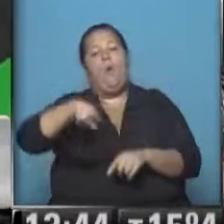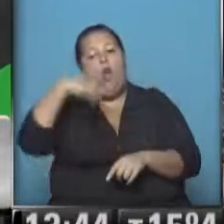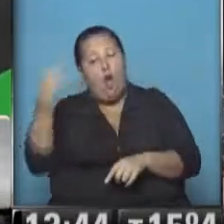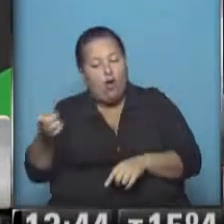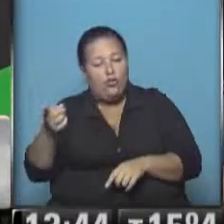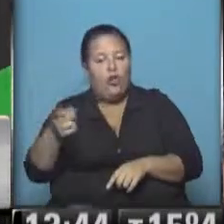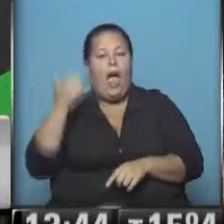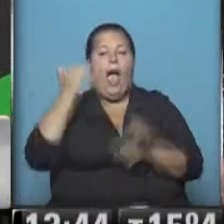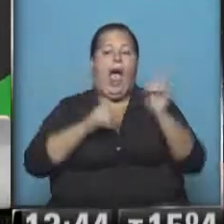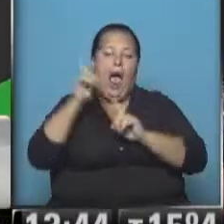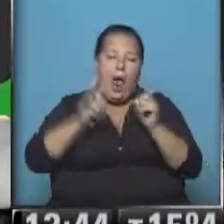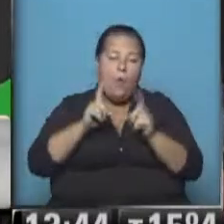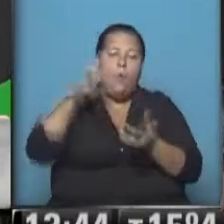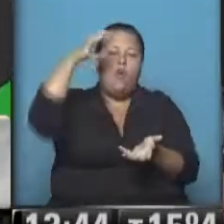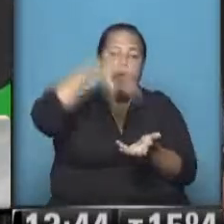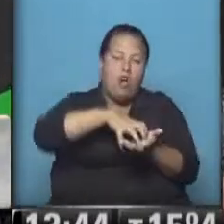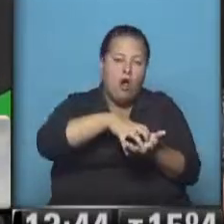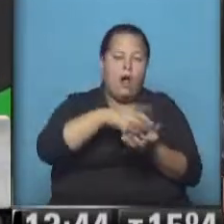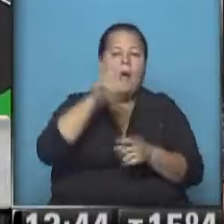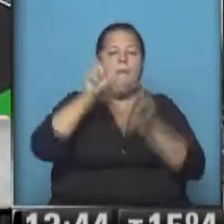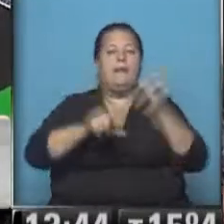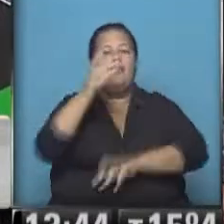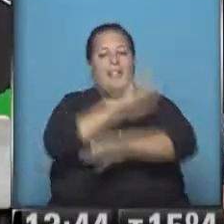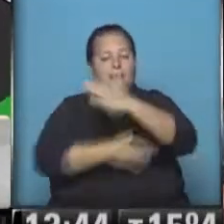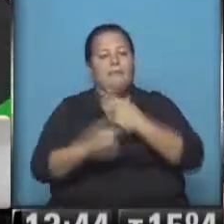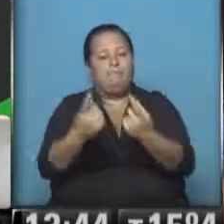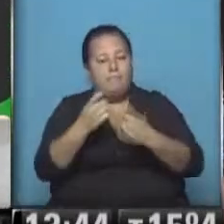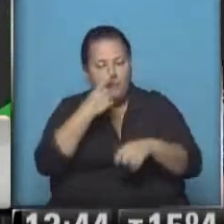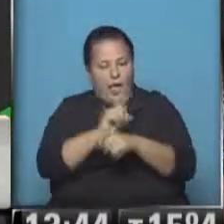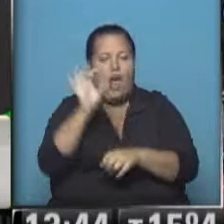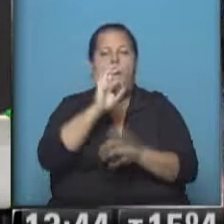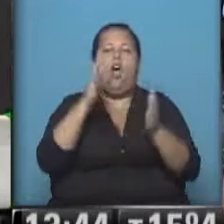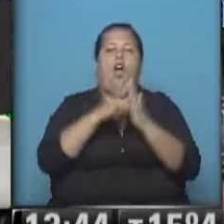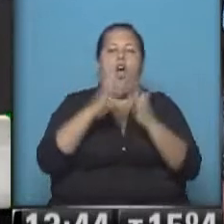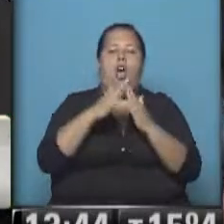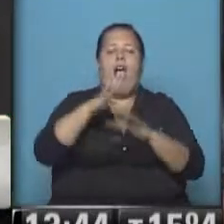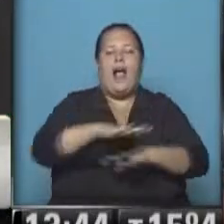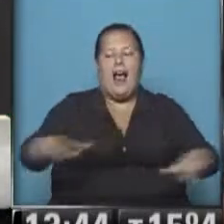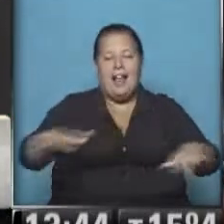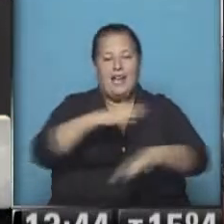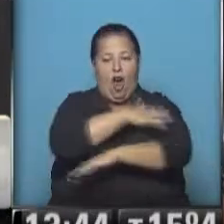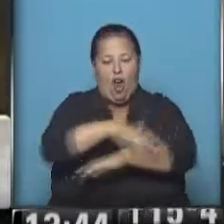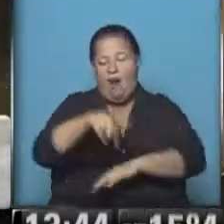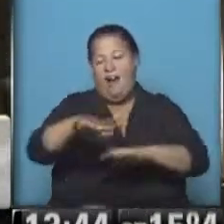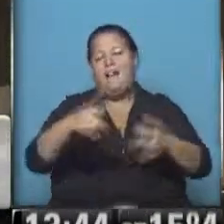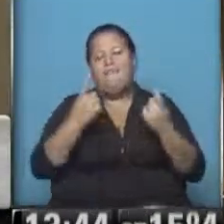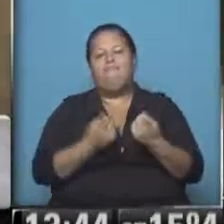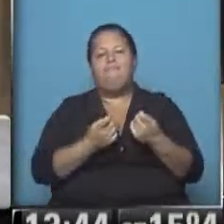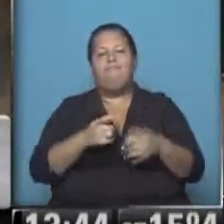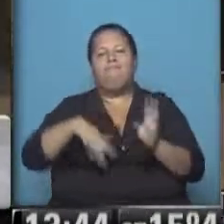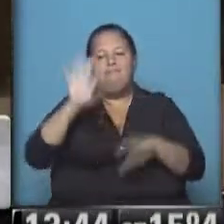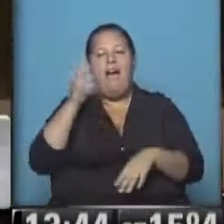tenemos algunas entidades con personas discapacitadas o casas de hogares de niño que generalmente la